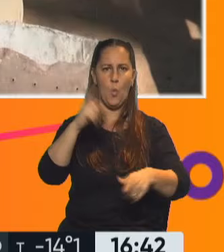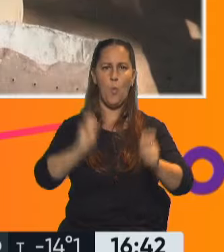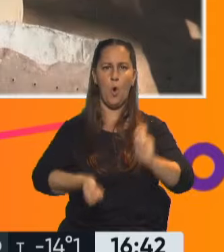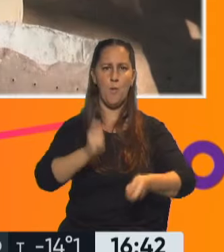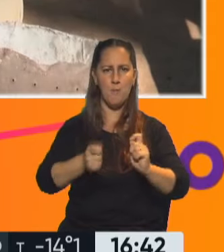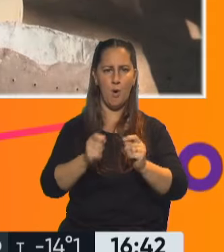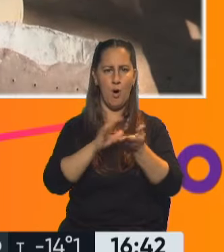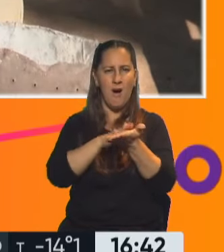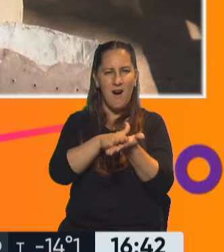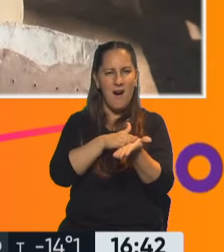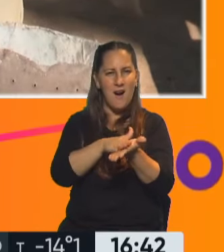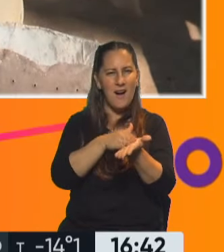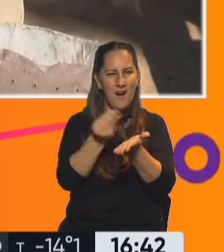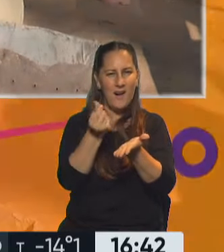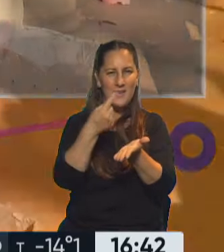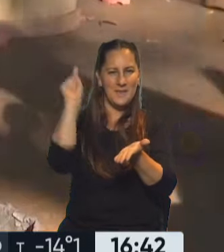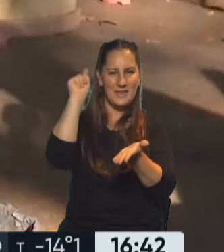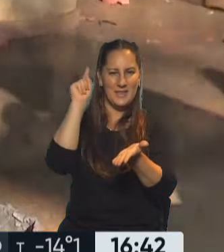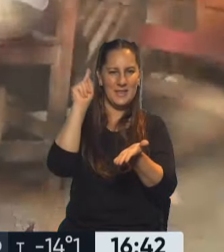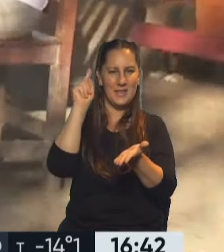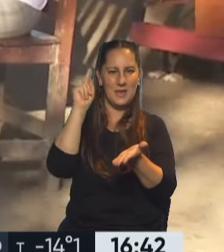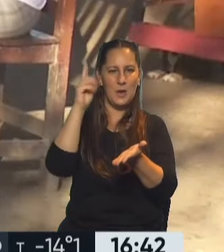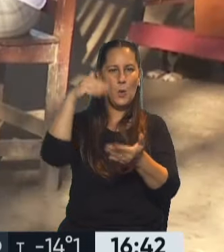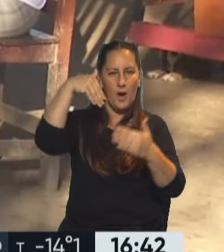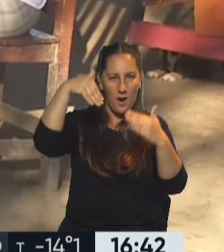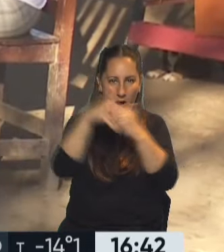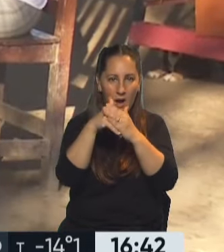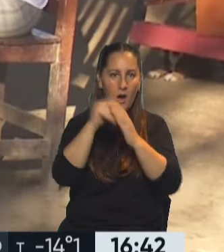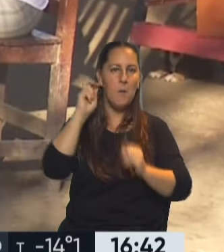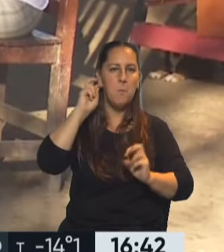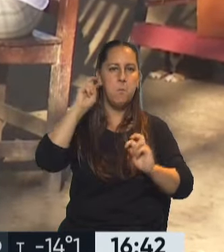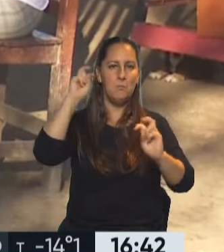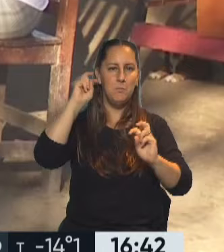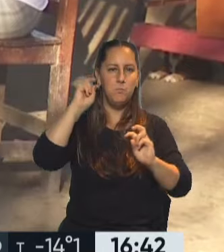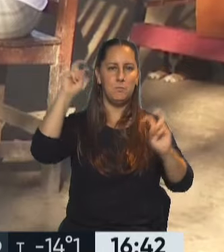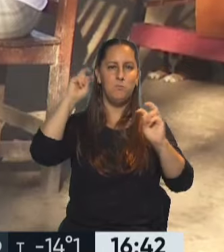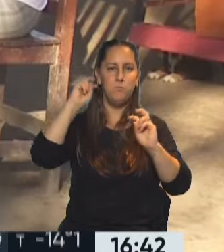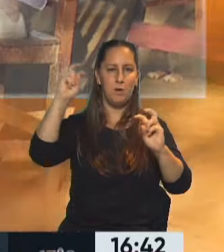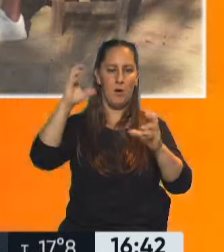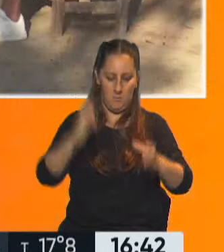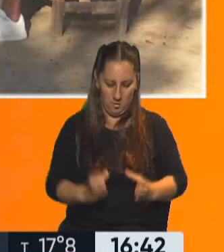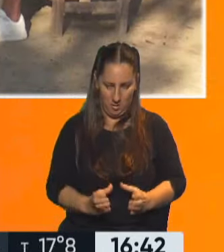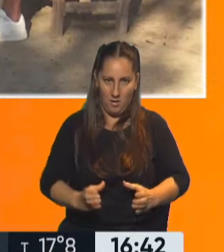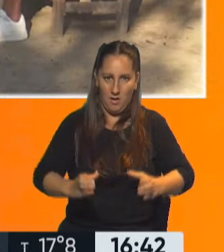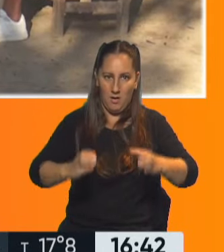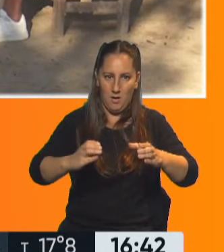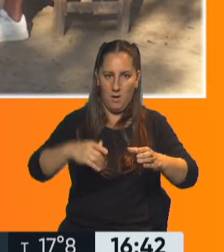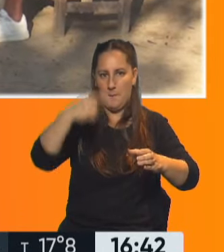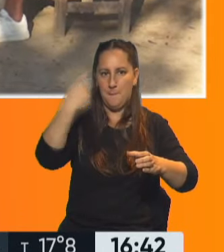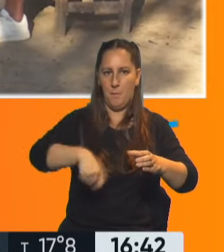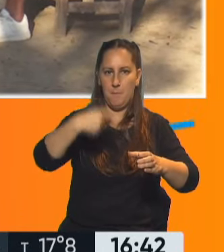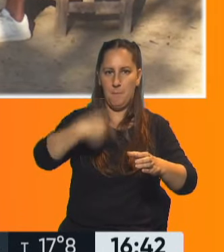porosidad invisible la que guarda el eco del sonido, por eso es la profundidad que se larga cuando golpeas el